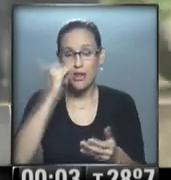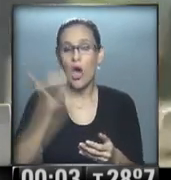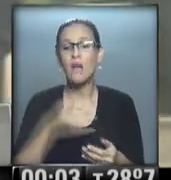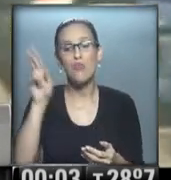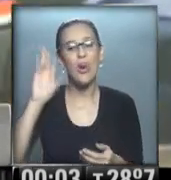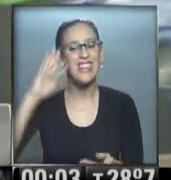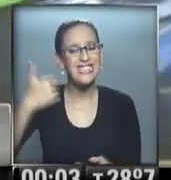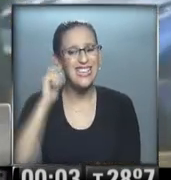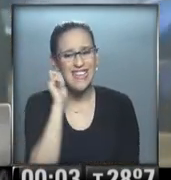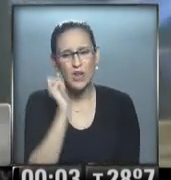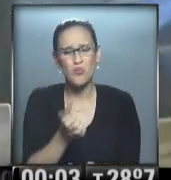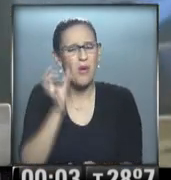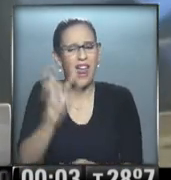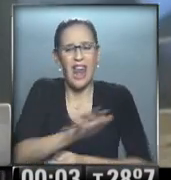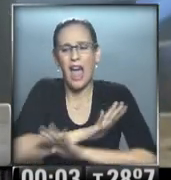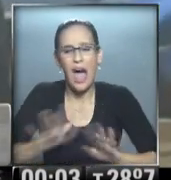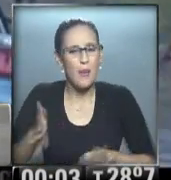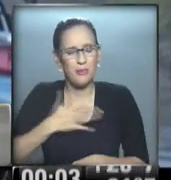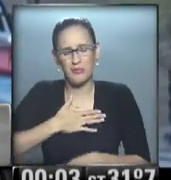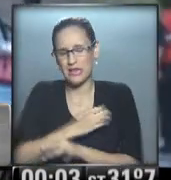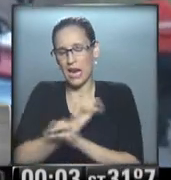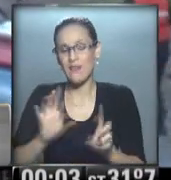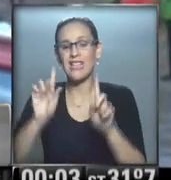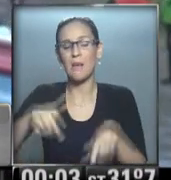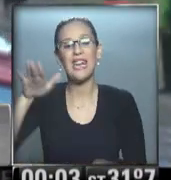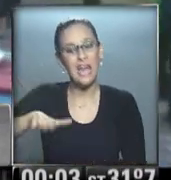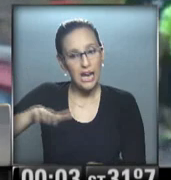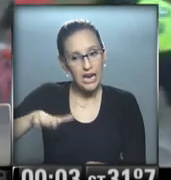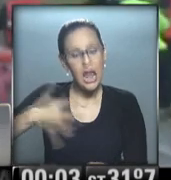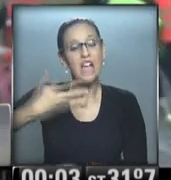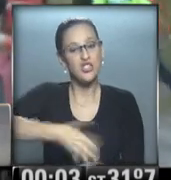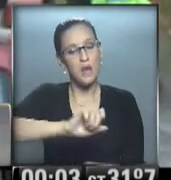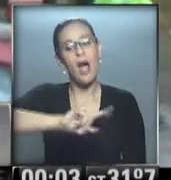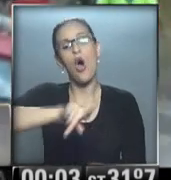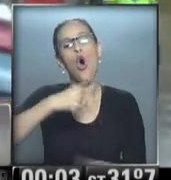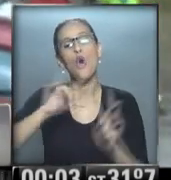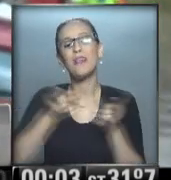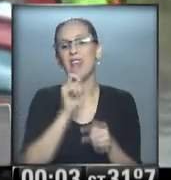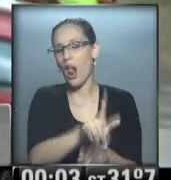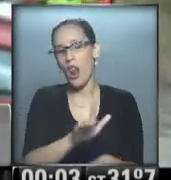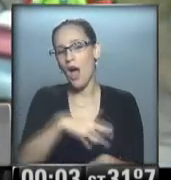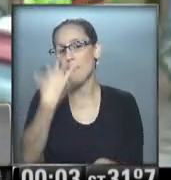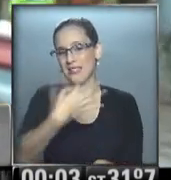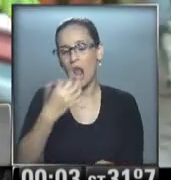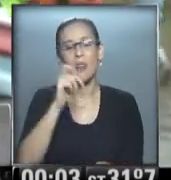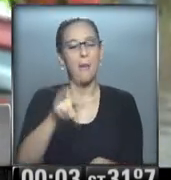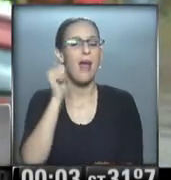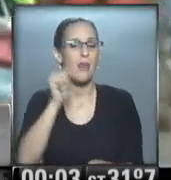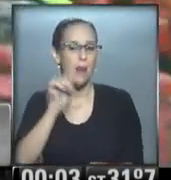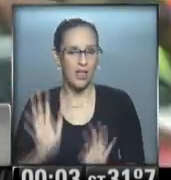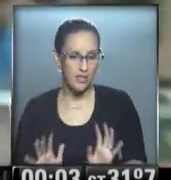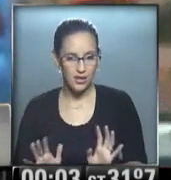de 16 años que está grave, en estado crítico, y una niña fue derivada al Hospital Materno Infantil de Mar del Plata. Por